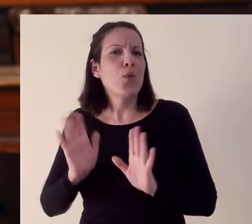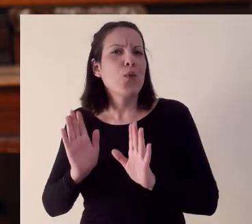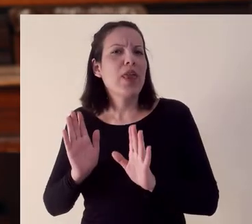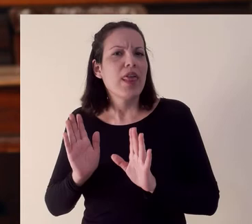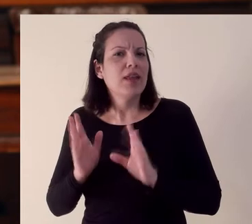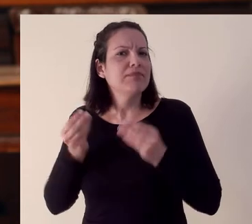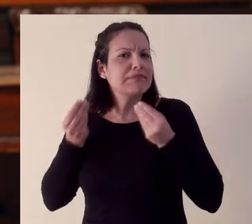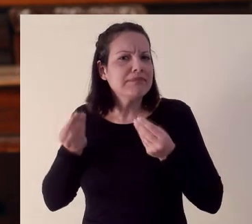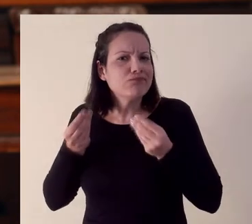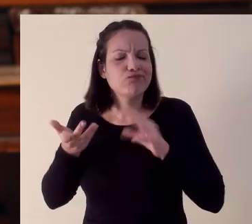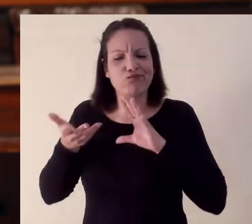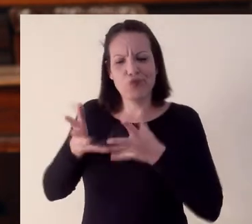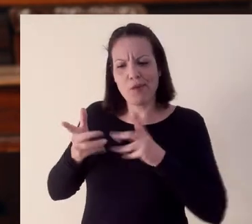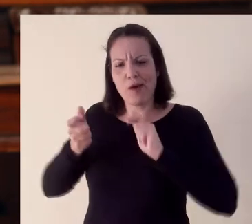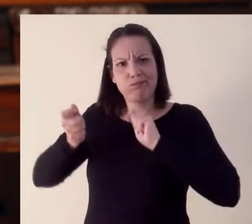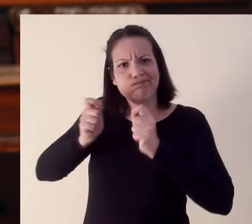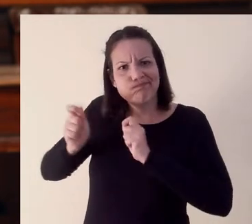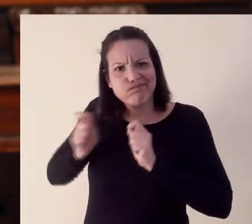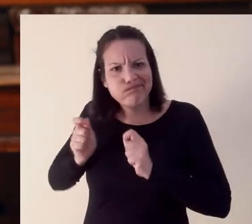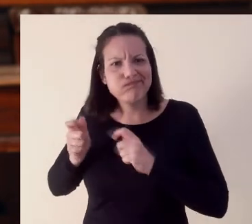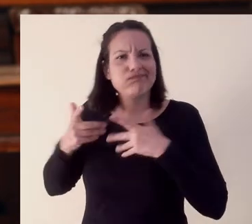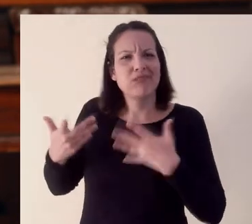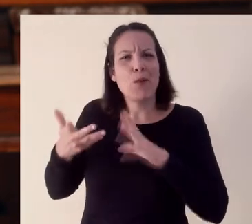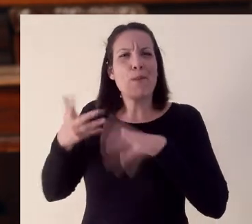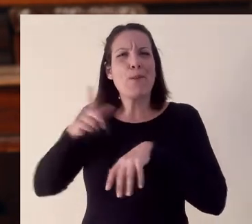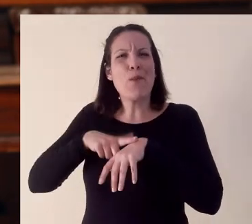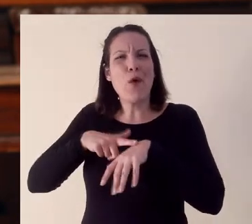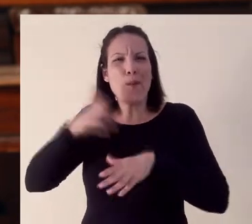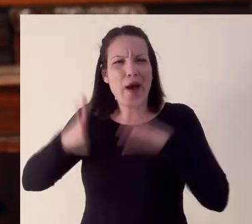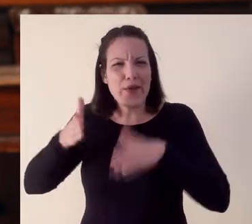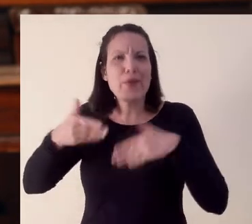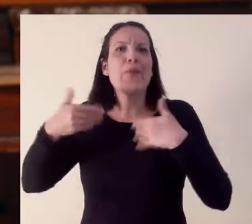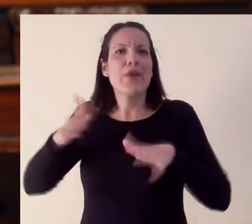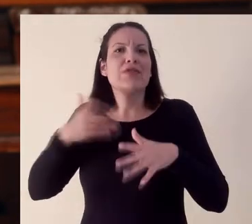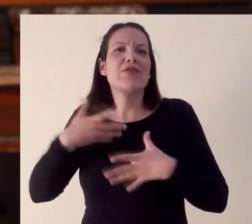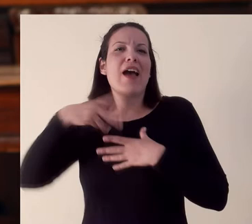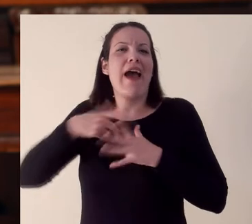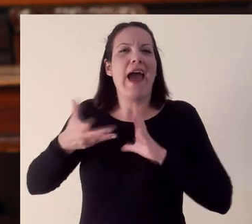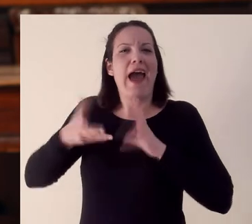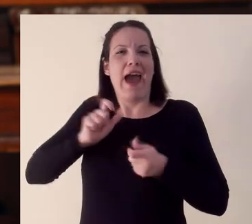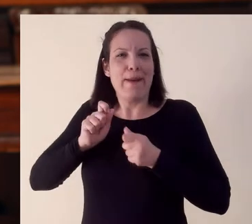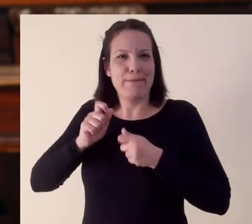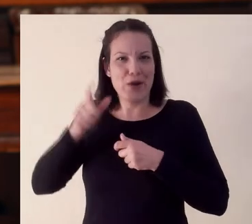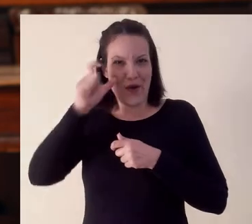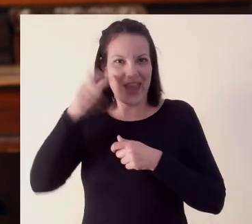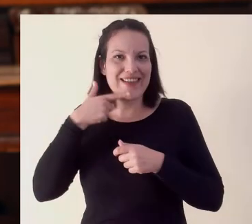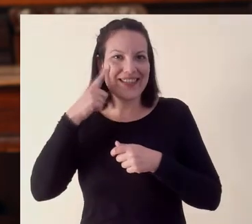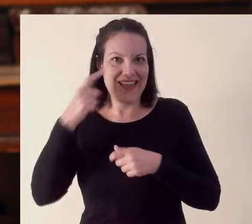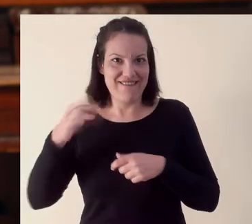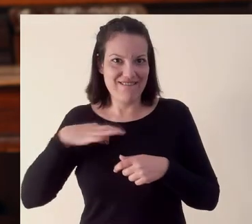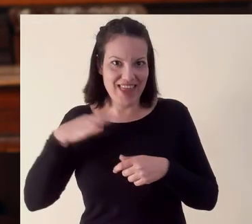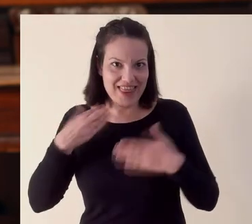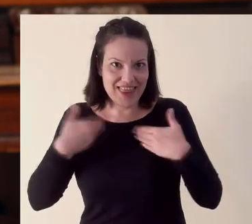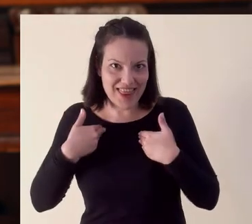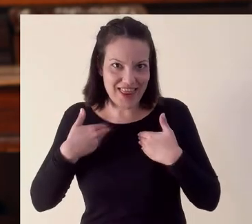argumentar distintos momentos por eso hablo de la resignificación de lo que rehaga representado le decía mi vida